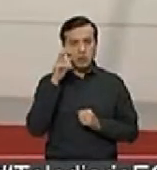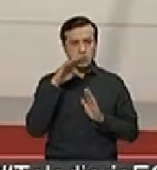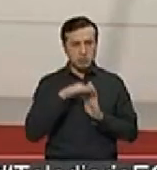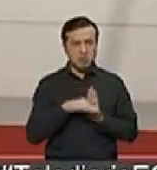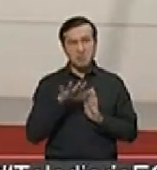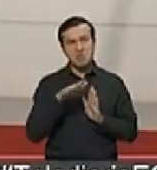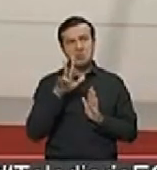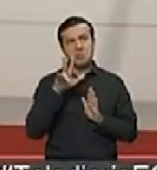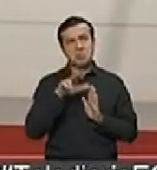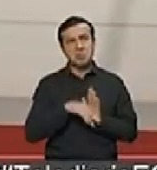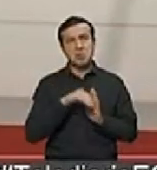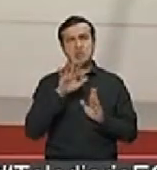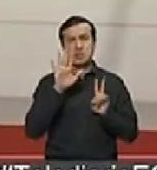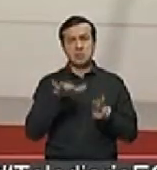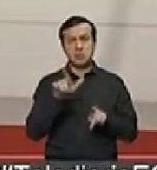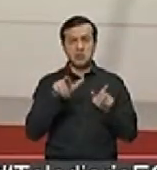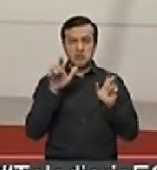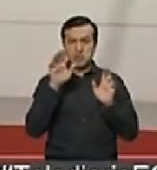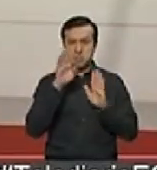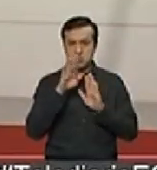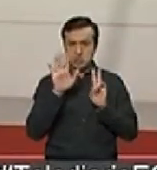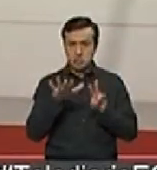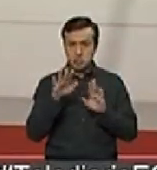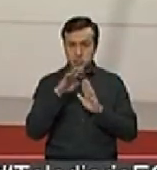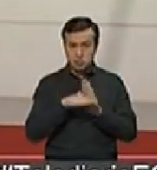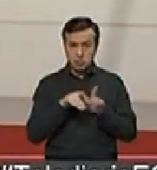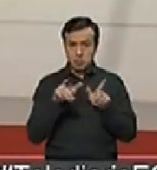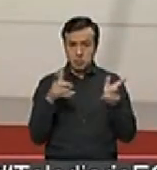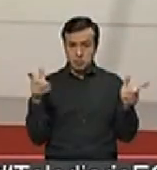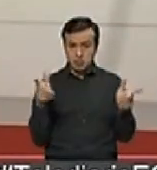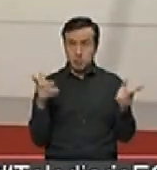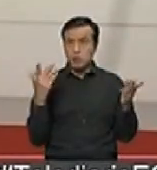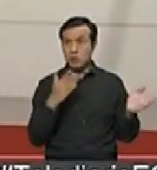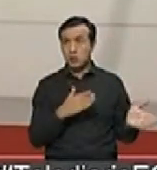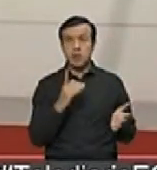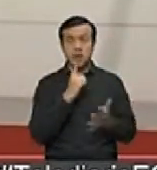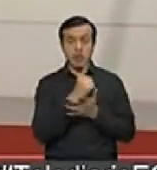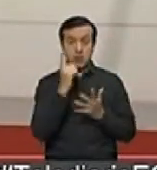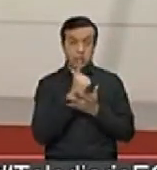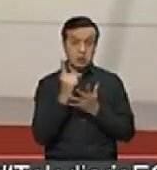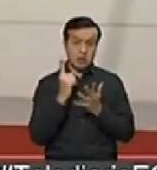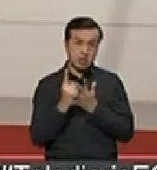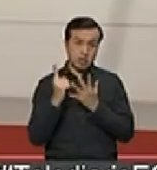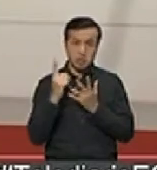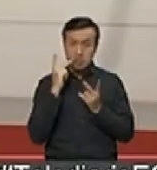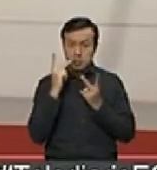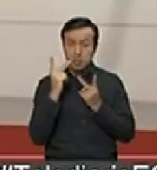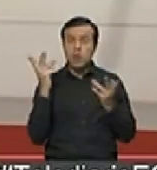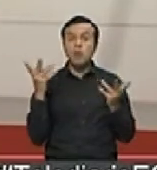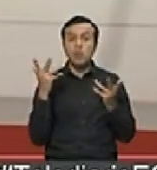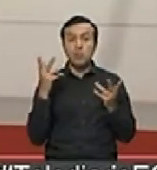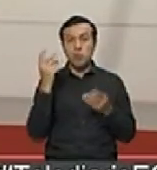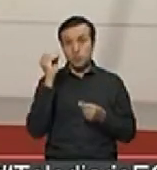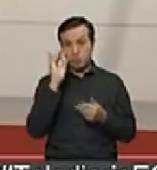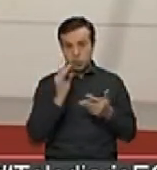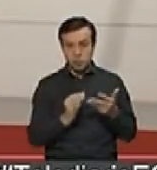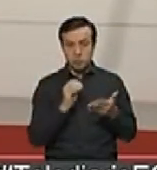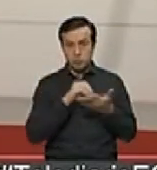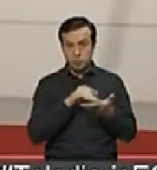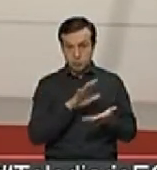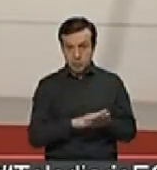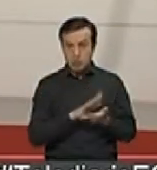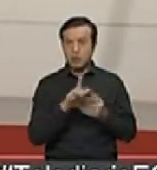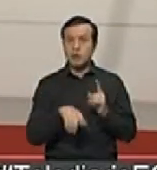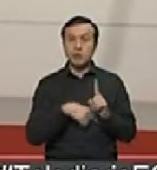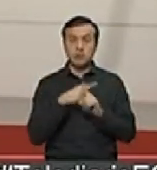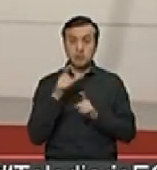faltan aproximadamente 7.000 personas, pero se va a trabajar individualmente con cada uno de ellos a través de los presupuestos establecidos, y de igual